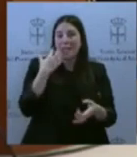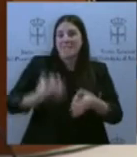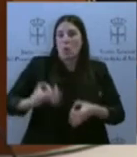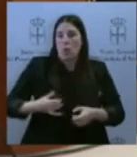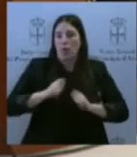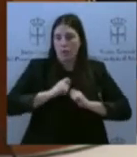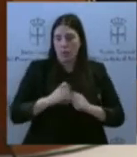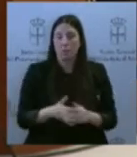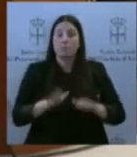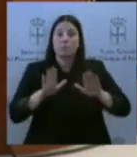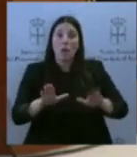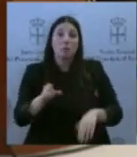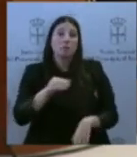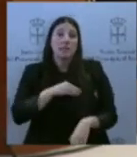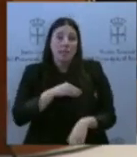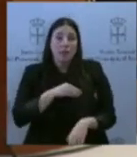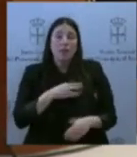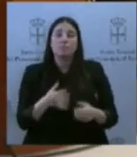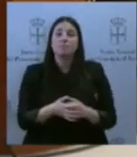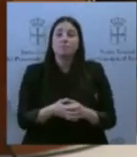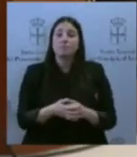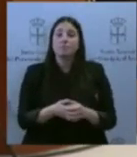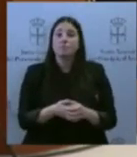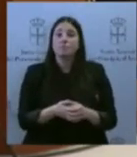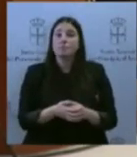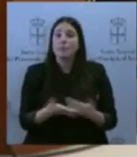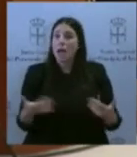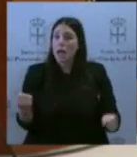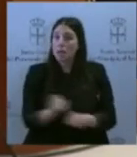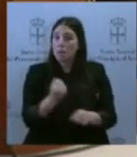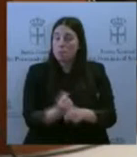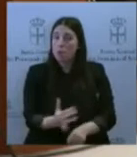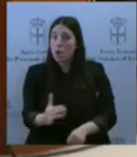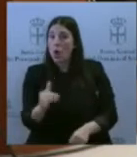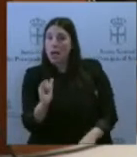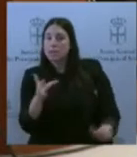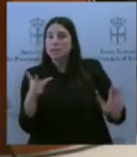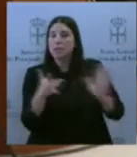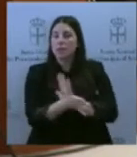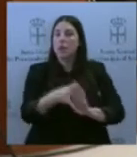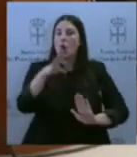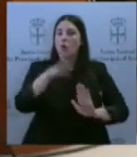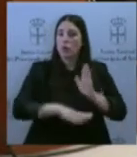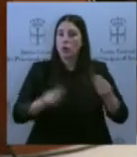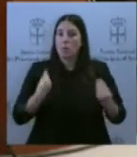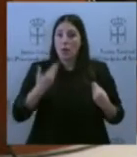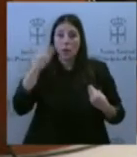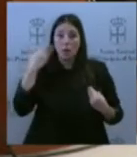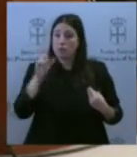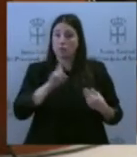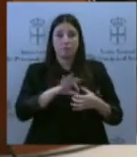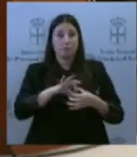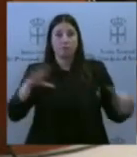es menos cierto que tener empleo garantice disfrutar de unas condiciones de vida dignas. España es el segundo estado de la